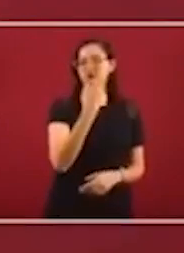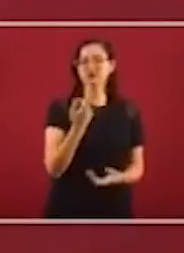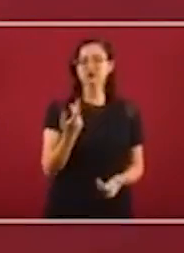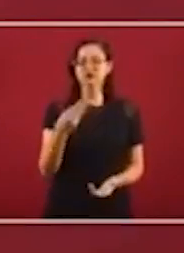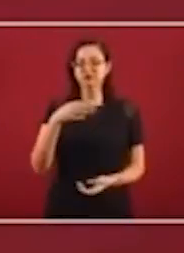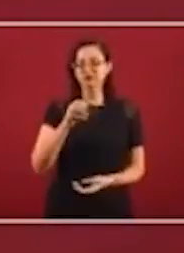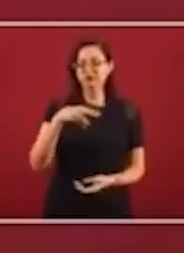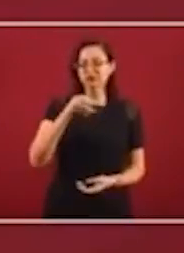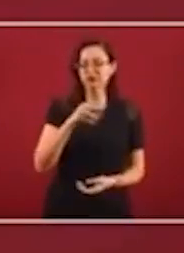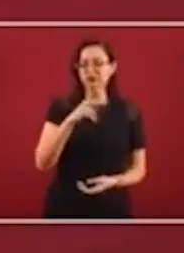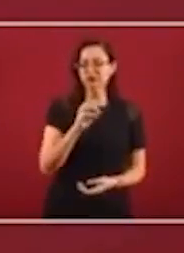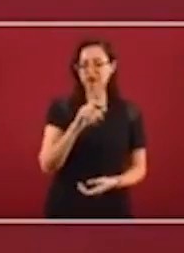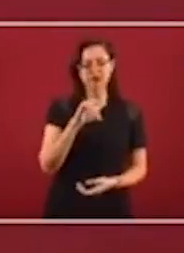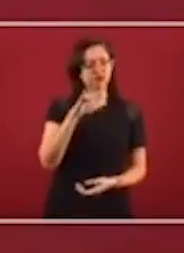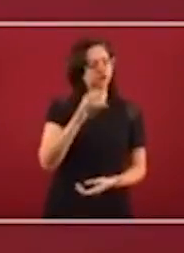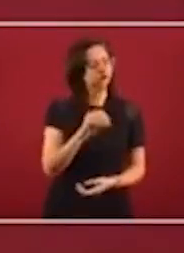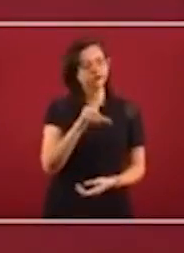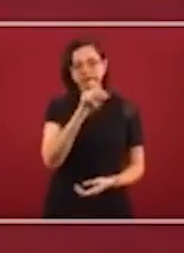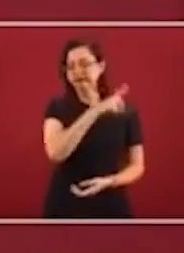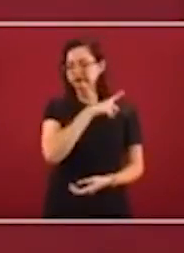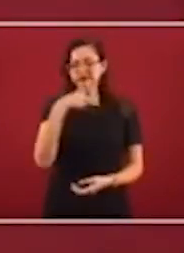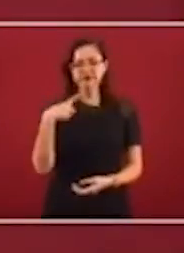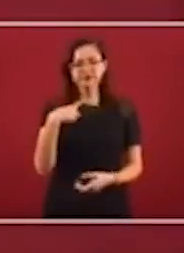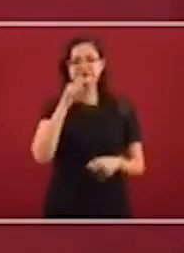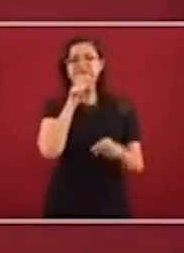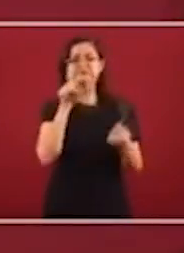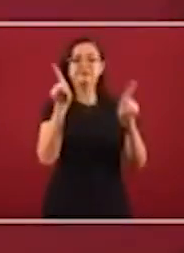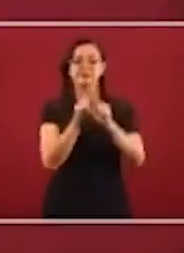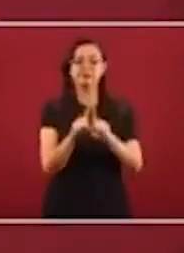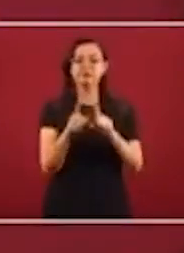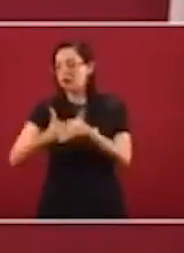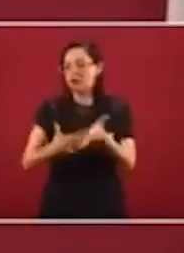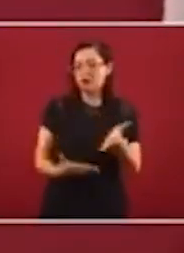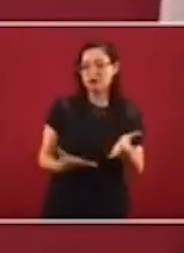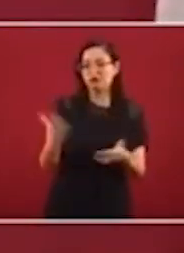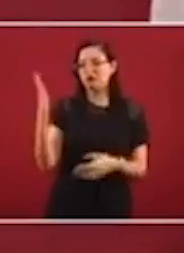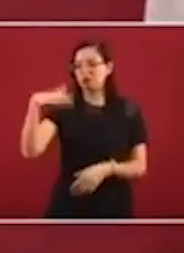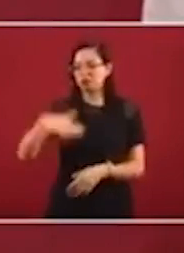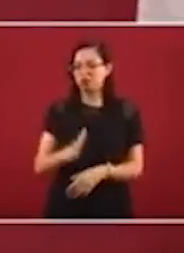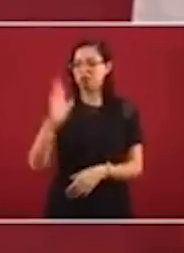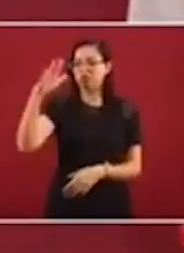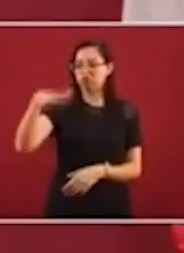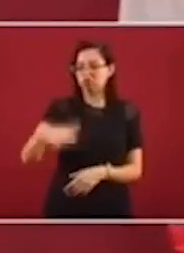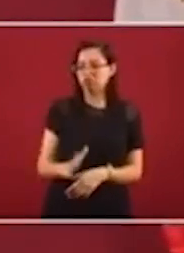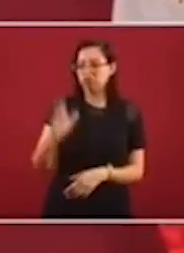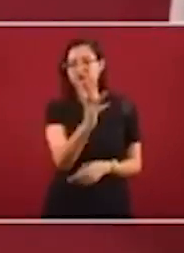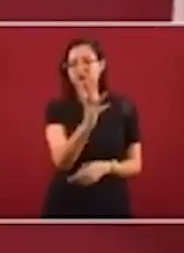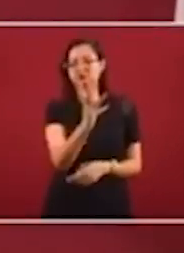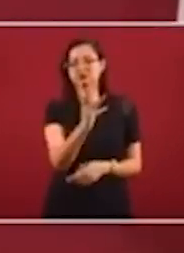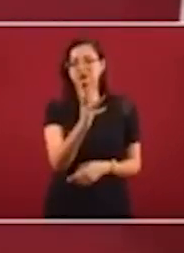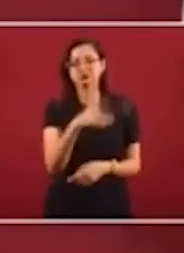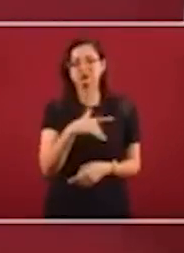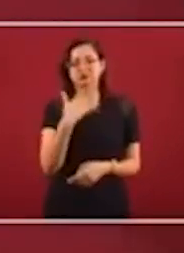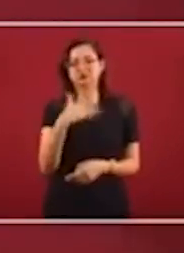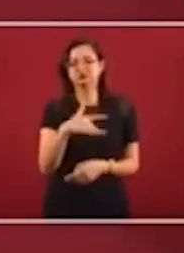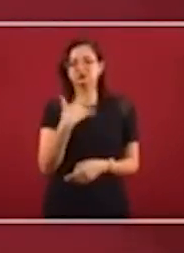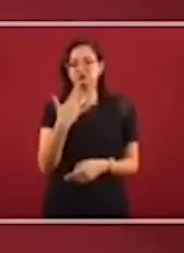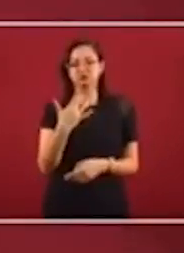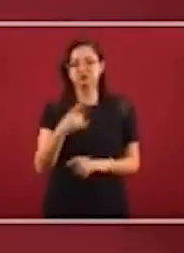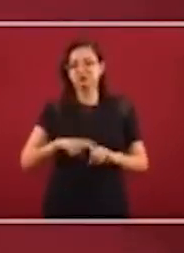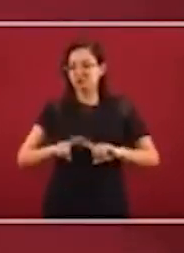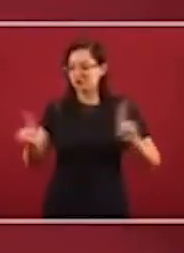que se resolviera lo del precio del petróleo. Parece que les dije lo